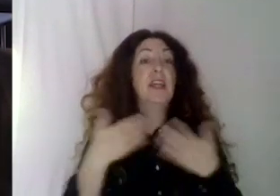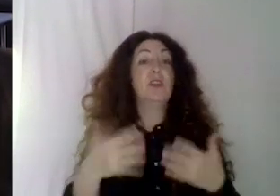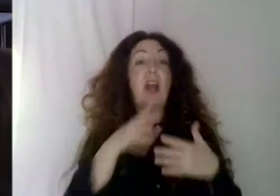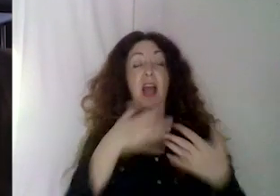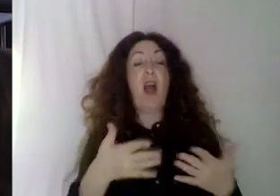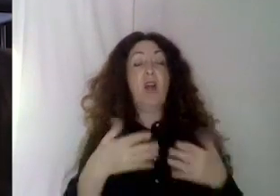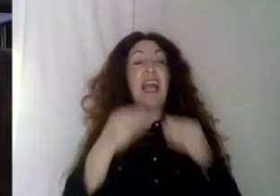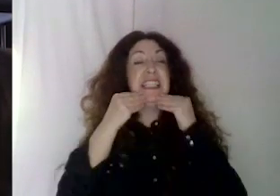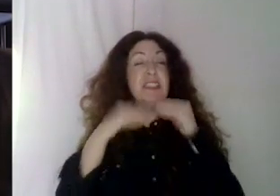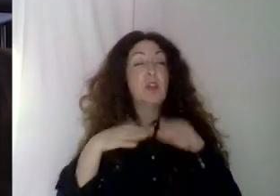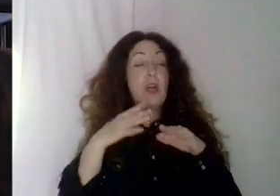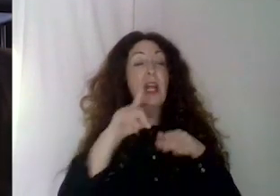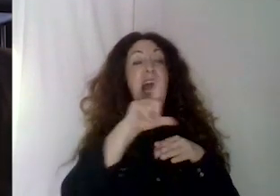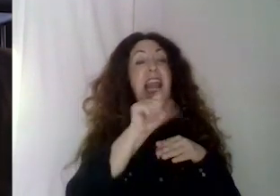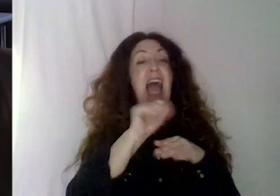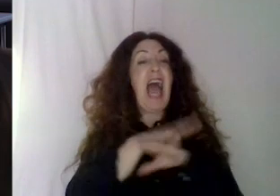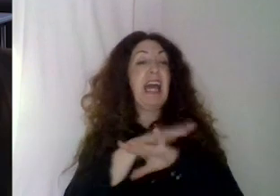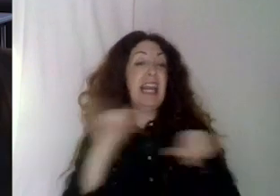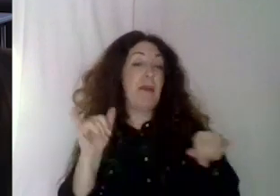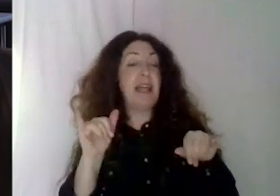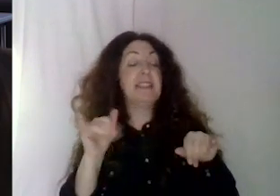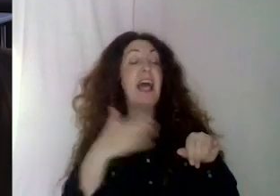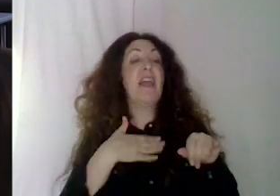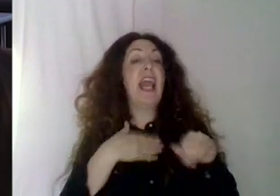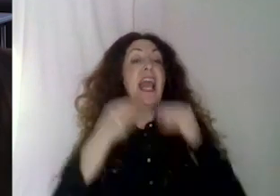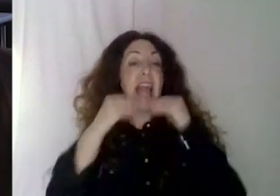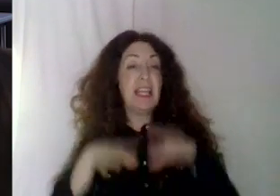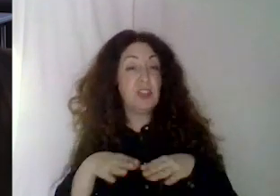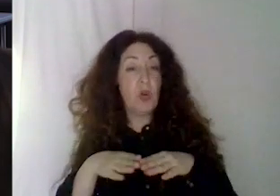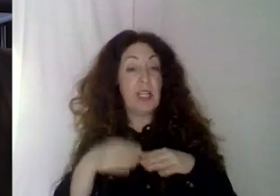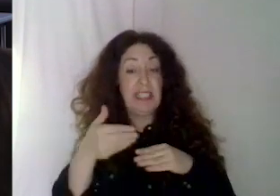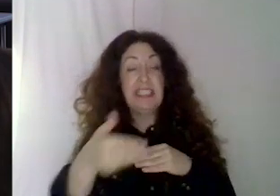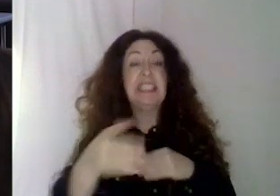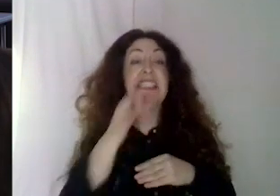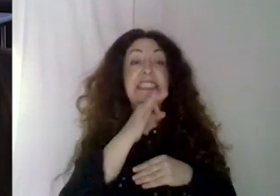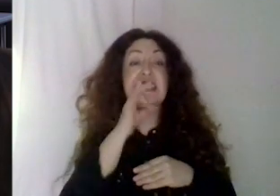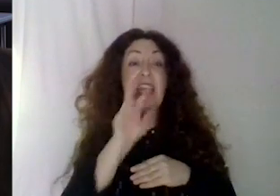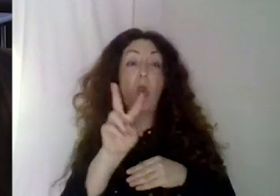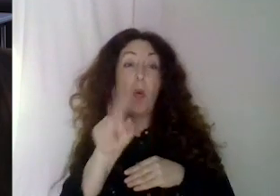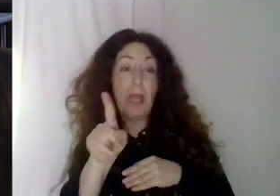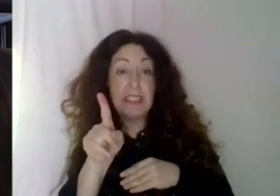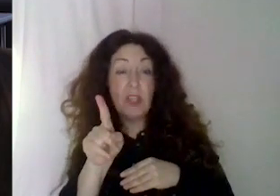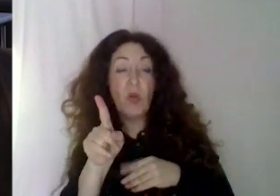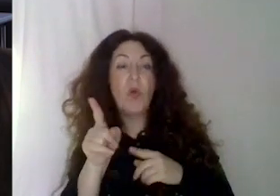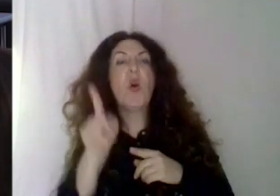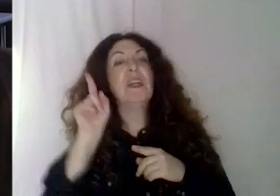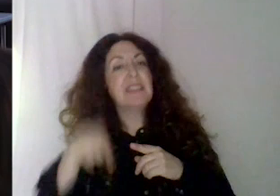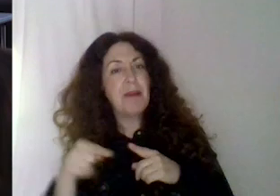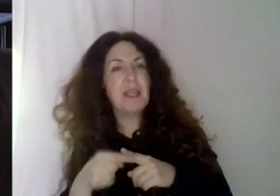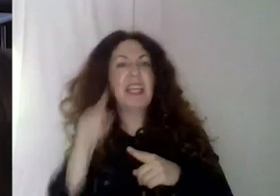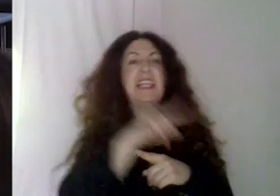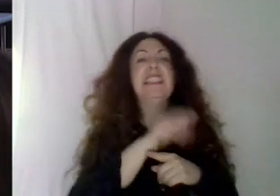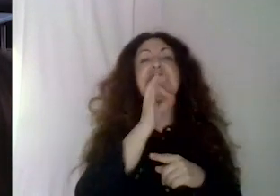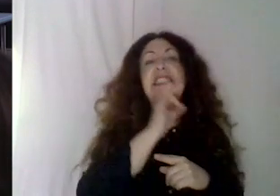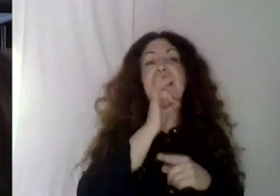de la historia es lo que va a ocurrir en el siglo XXI y es lo que ocurrió en el siglo XVII, que ante